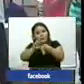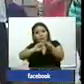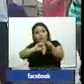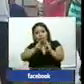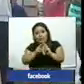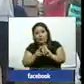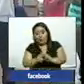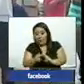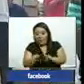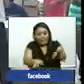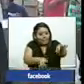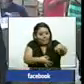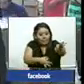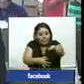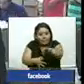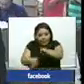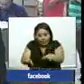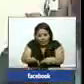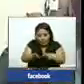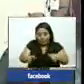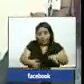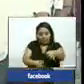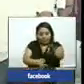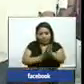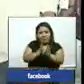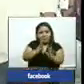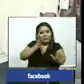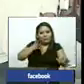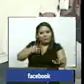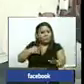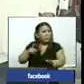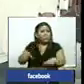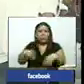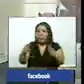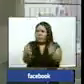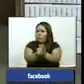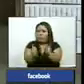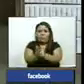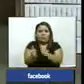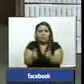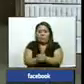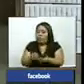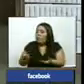el número de papeletas a las juntas receptoras de votos no afectarán el